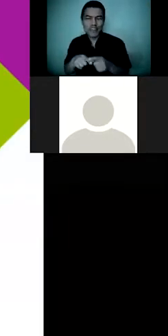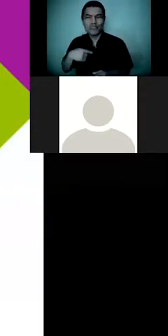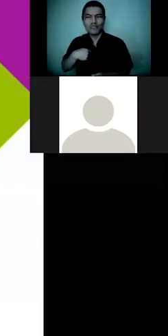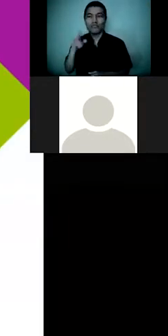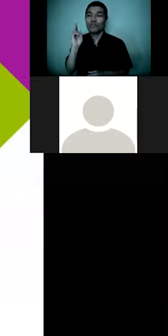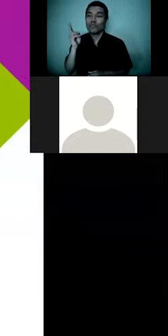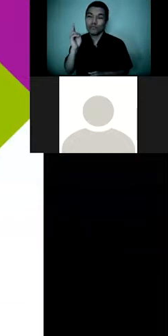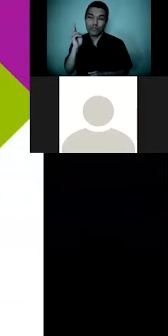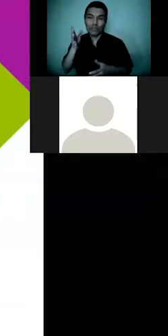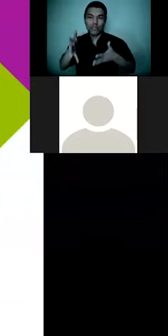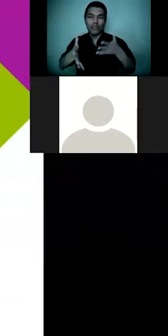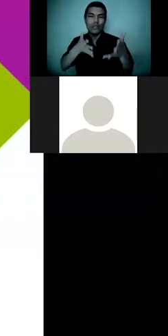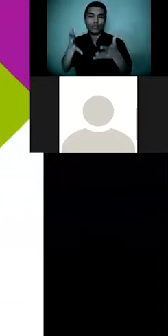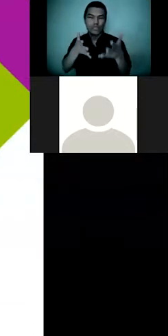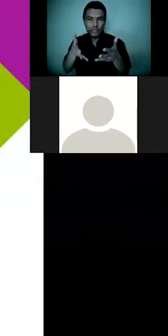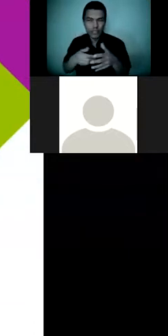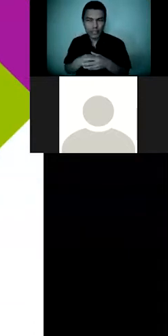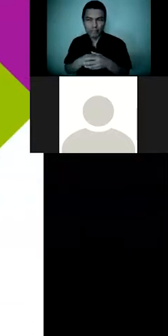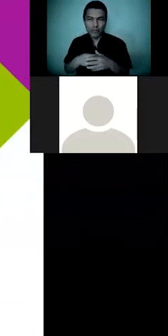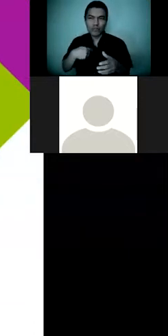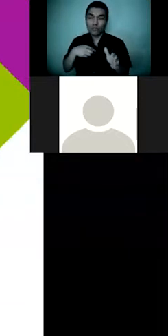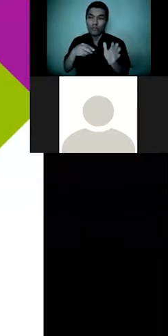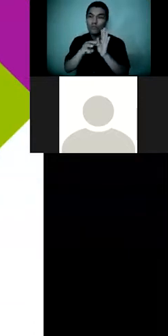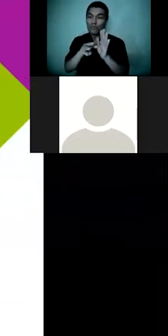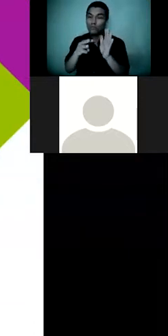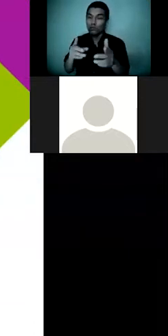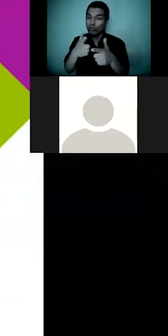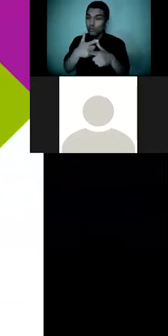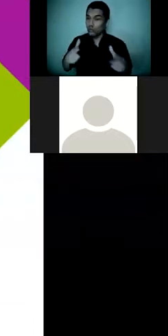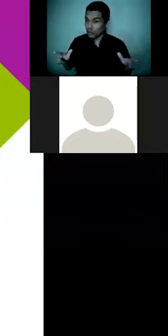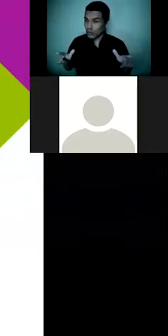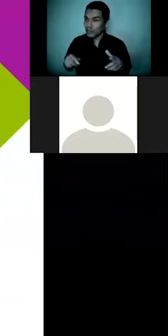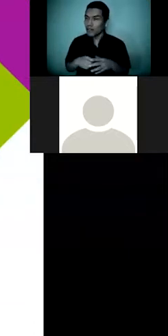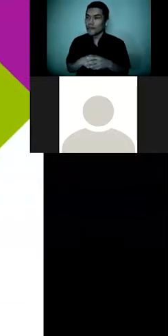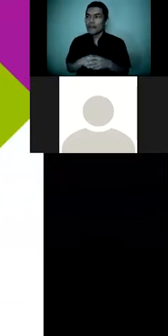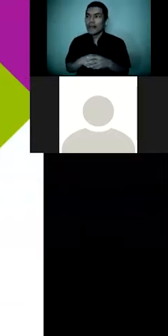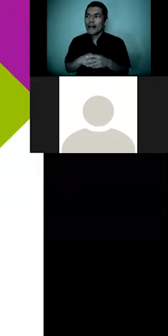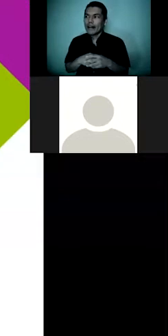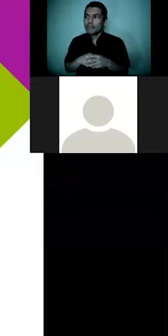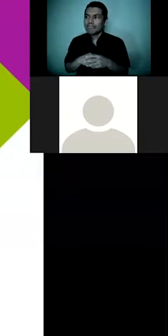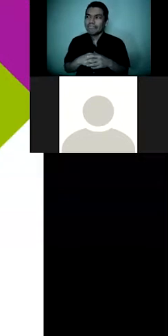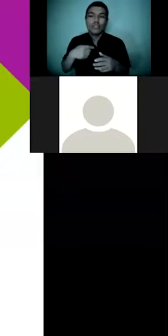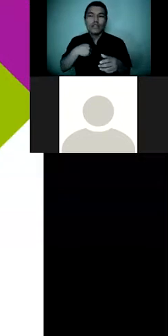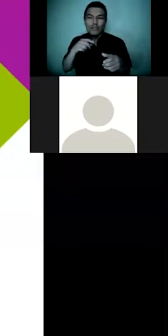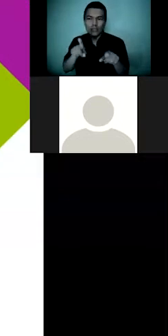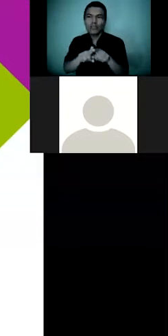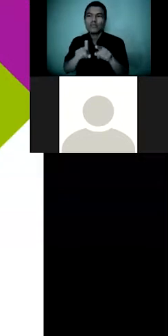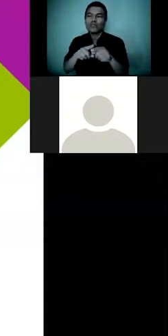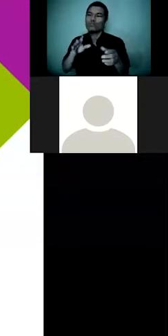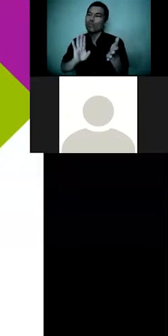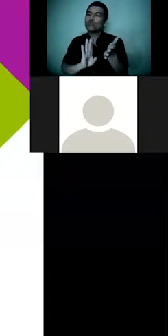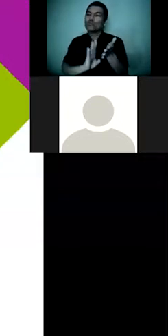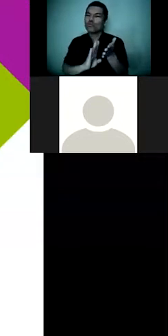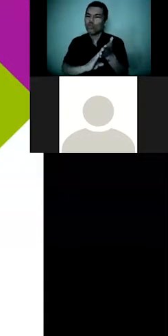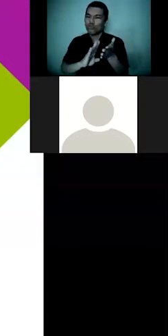Vengo yo de una familia sorda y soy profesor de lengua de señas. Y también soy modelo lingüístico.